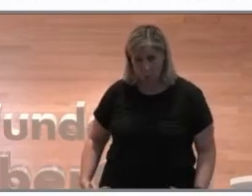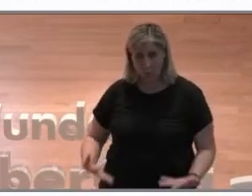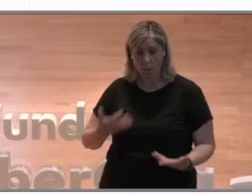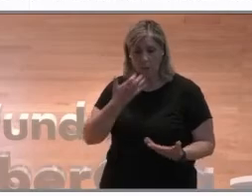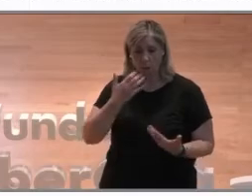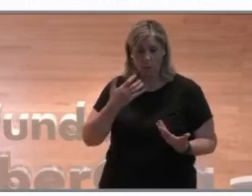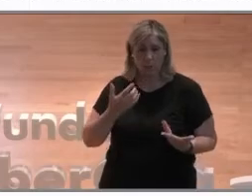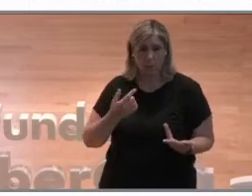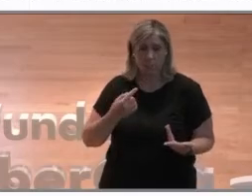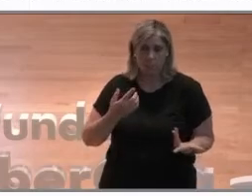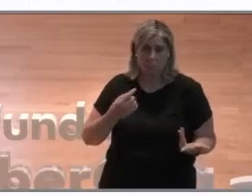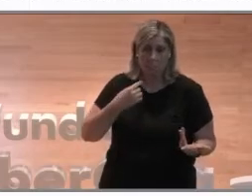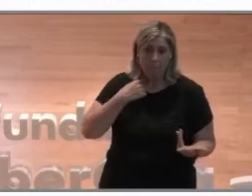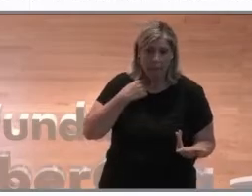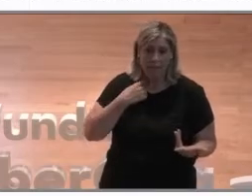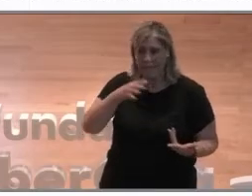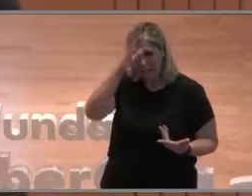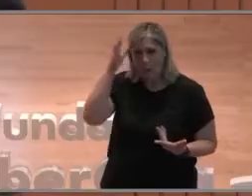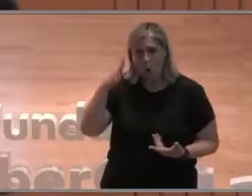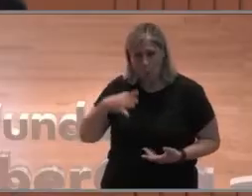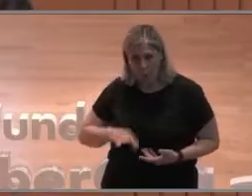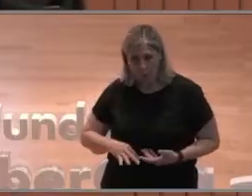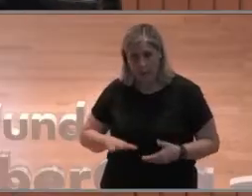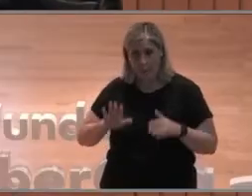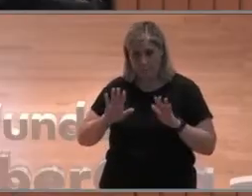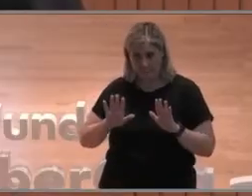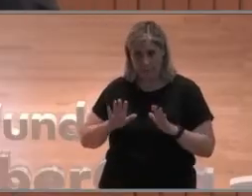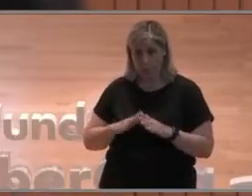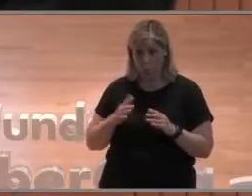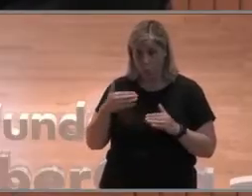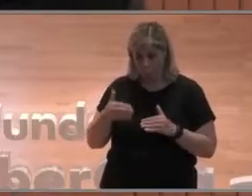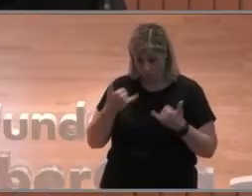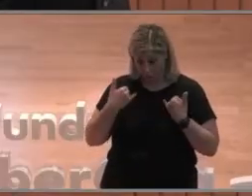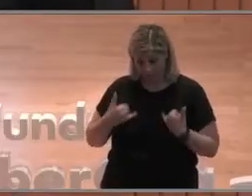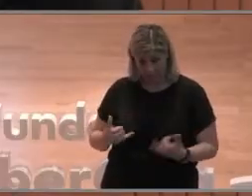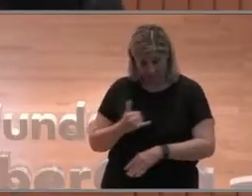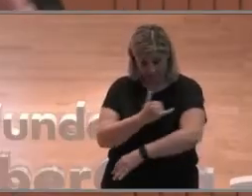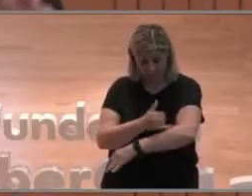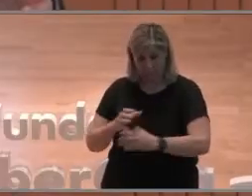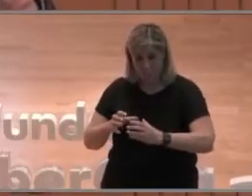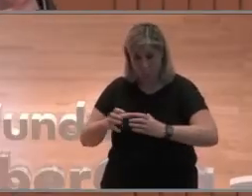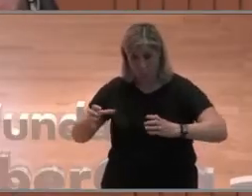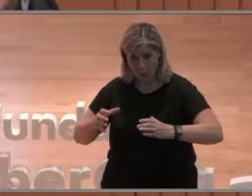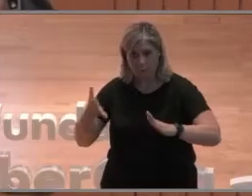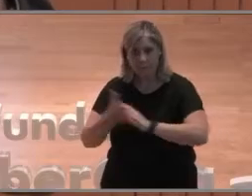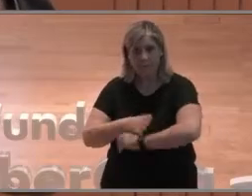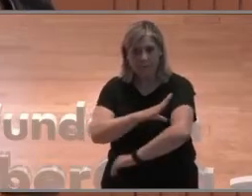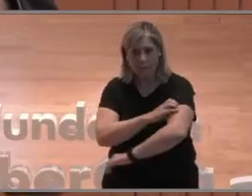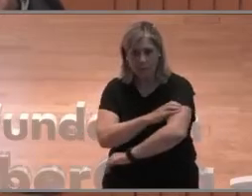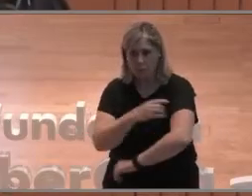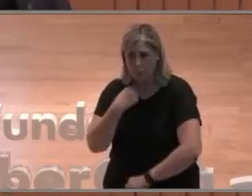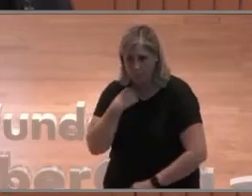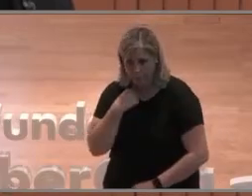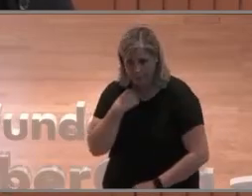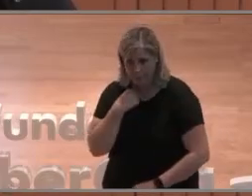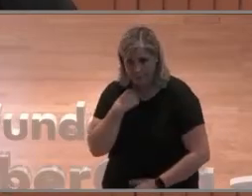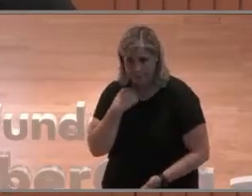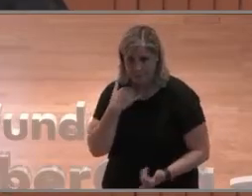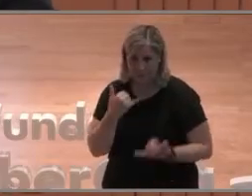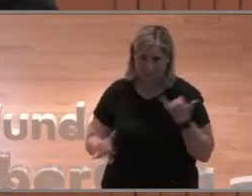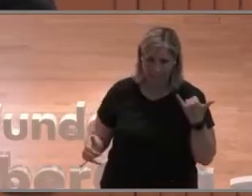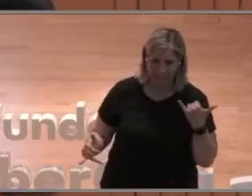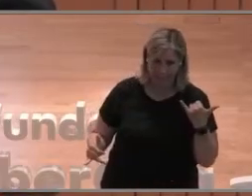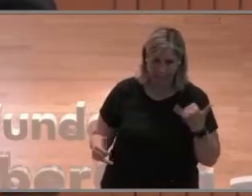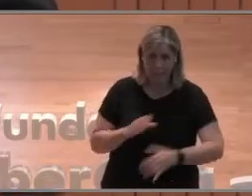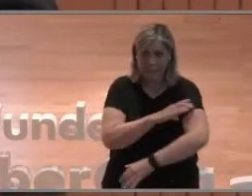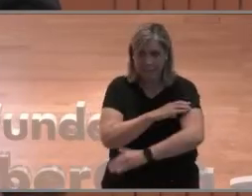nuestro organismo pueda perder más calor. Pero claro, al vasodilatar perdemos tensión y nos